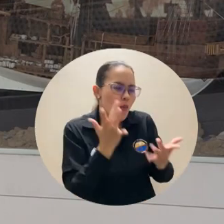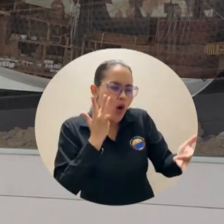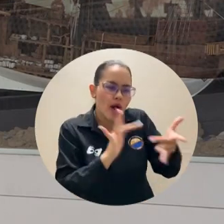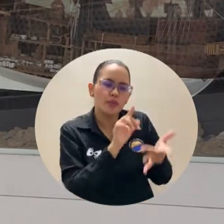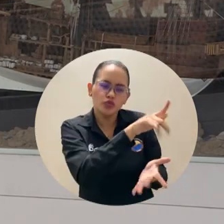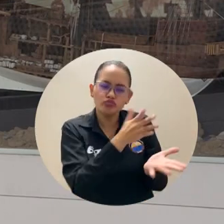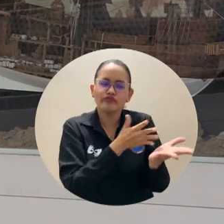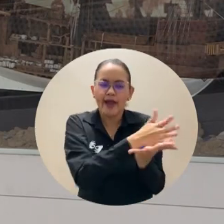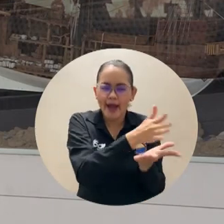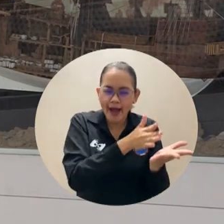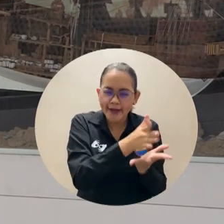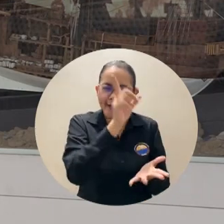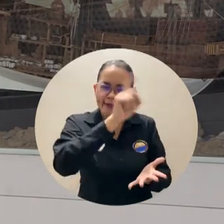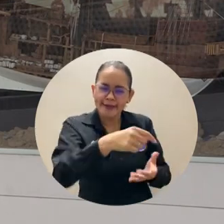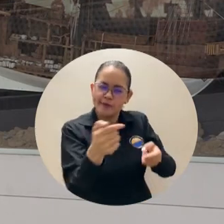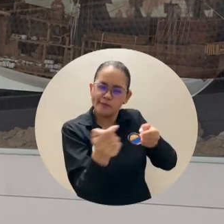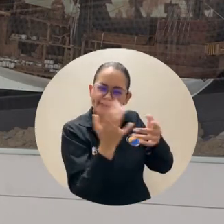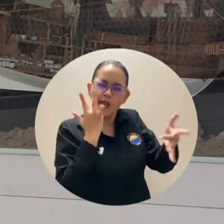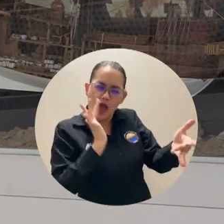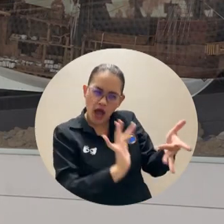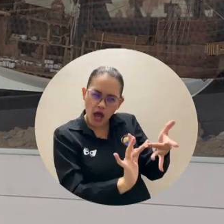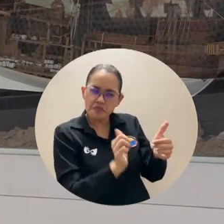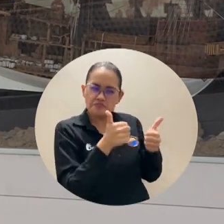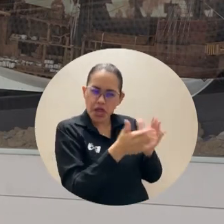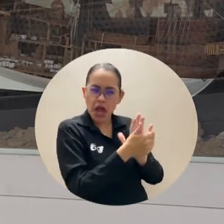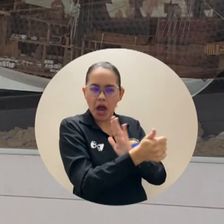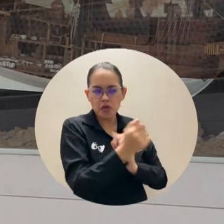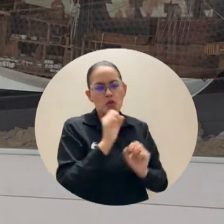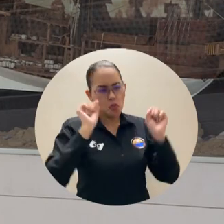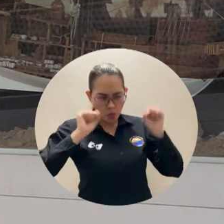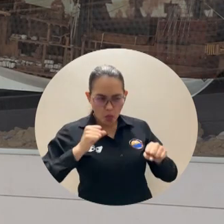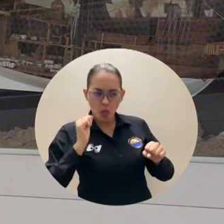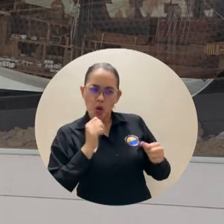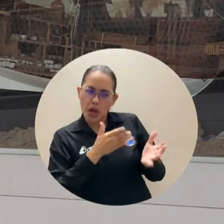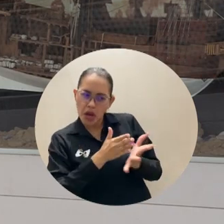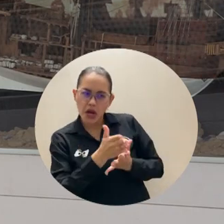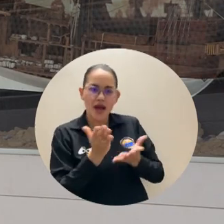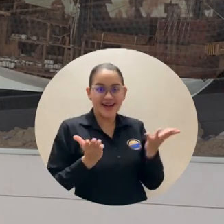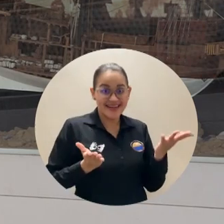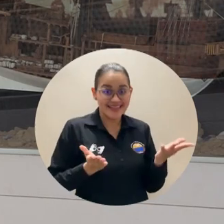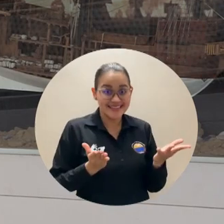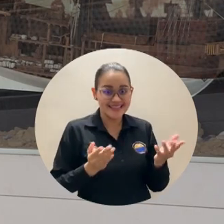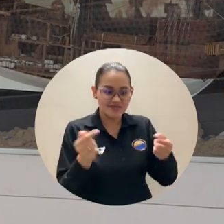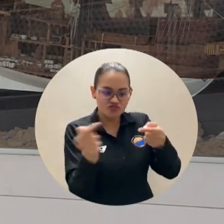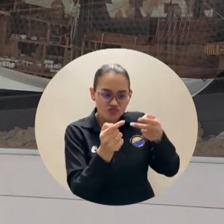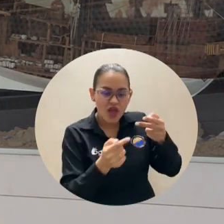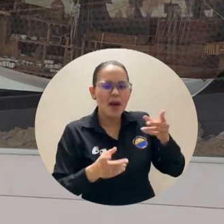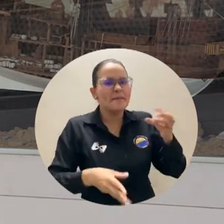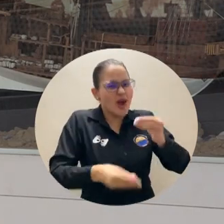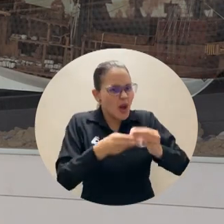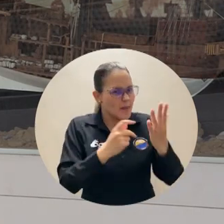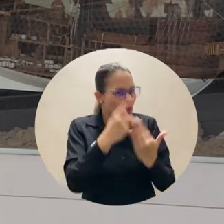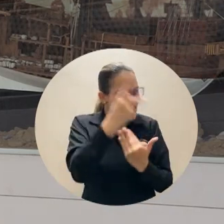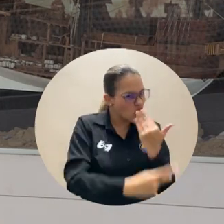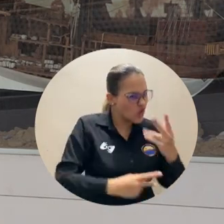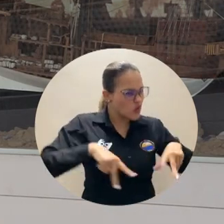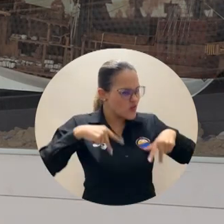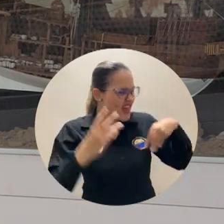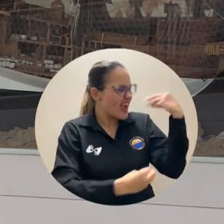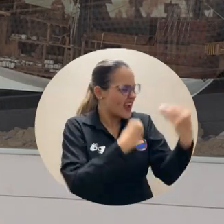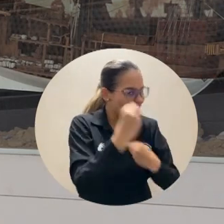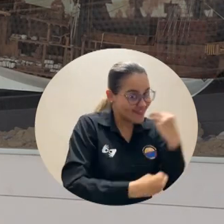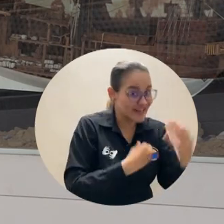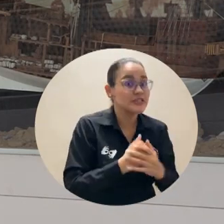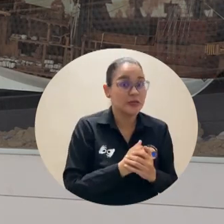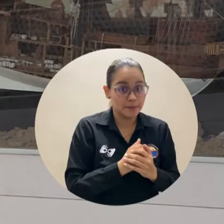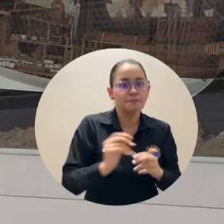parte del equipo de psicología de la Dirección de Desarrollo Estudiantil, que se divide en 3 sesiones de taller donde podrán conocer sus virtudes, propósito y trabajar